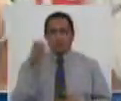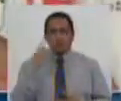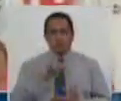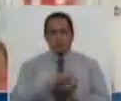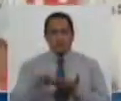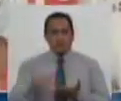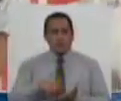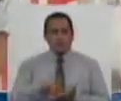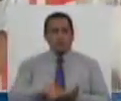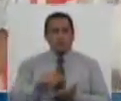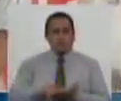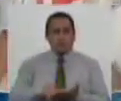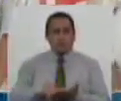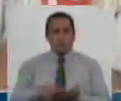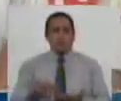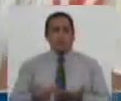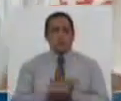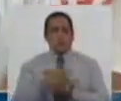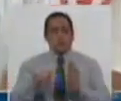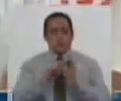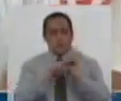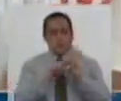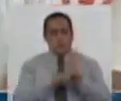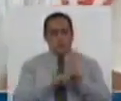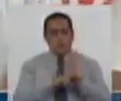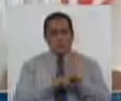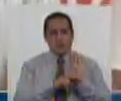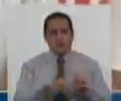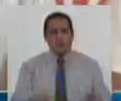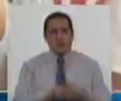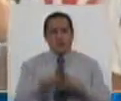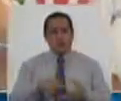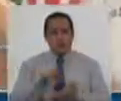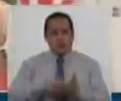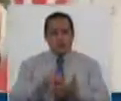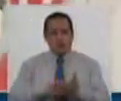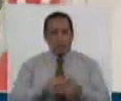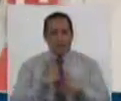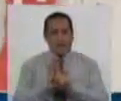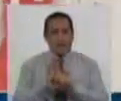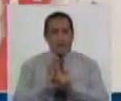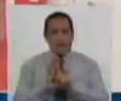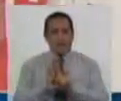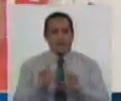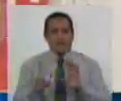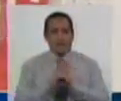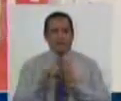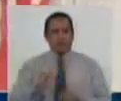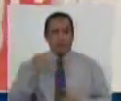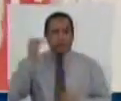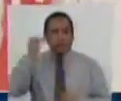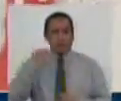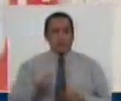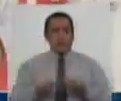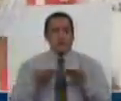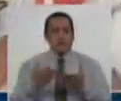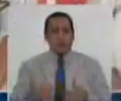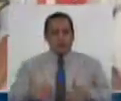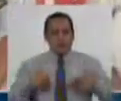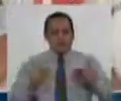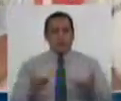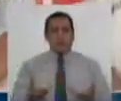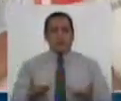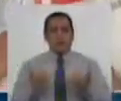hemos suscrito una norma, un decreto supremo para darle la